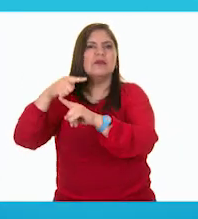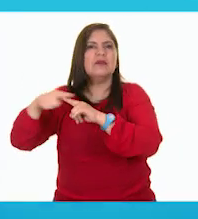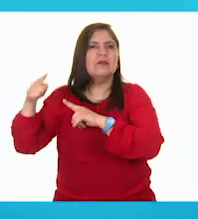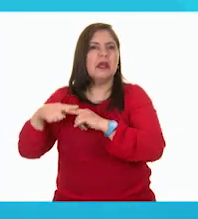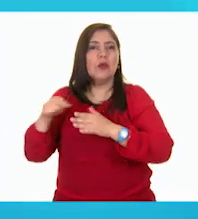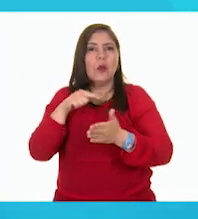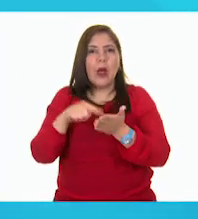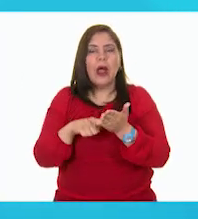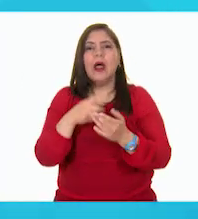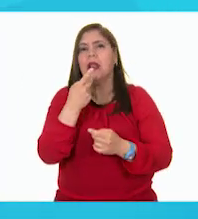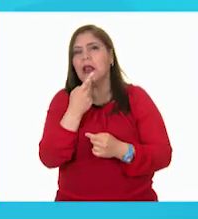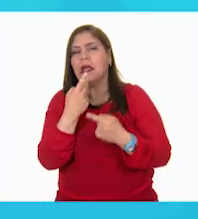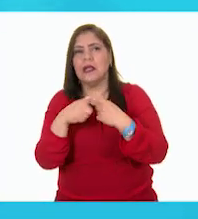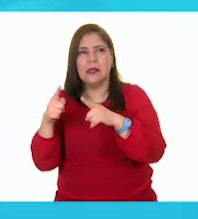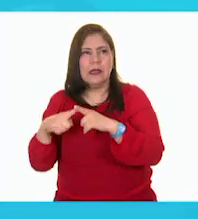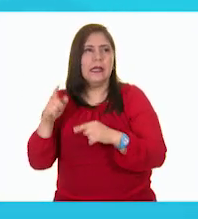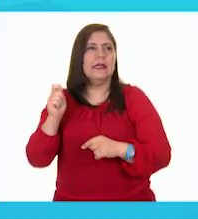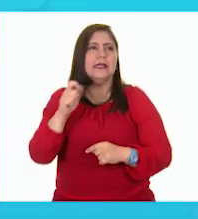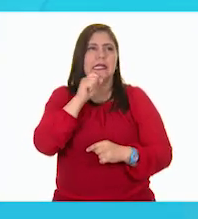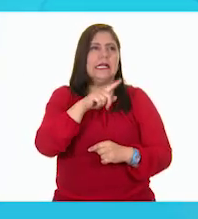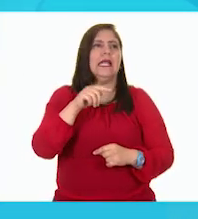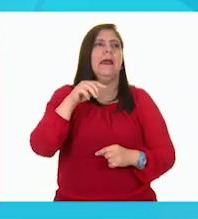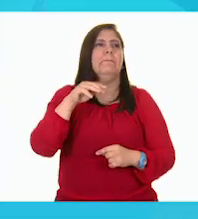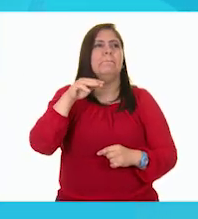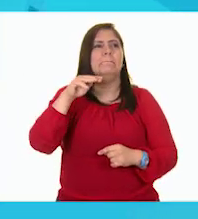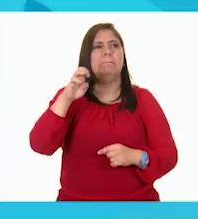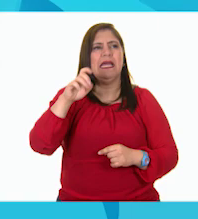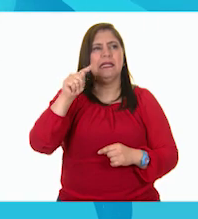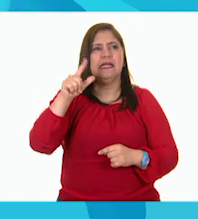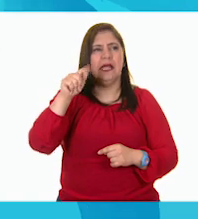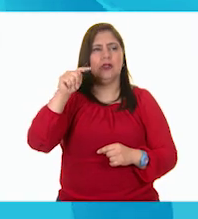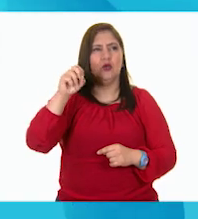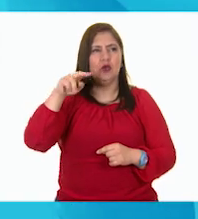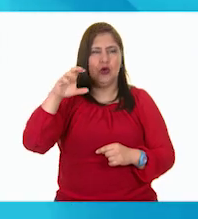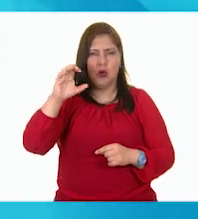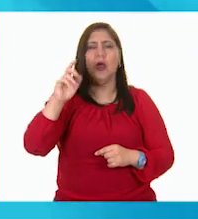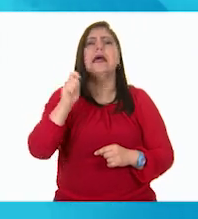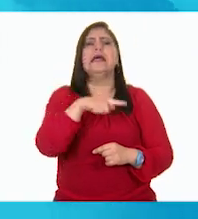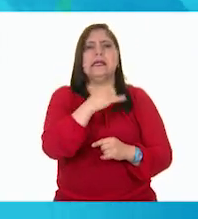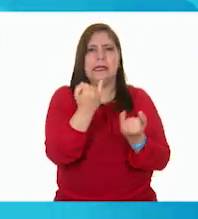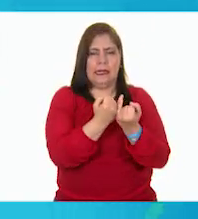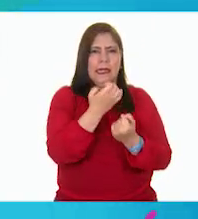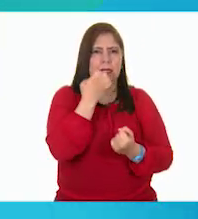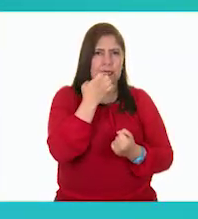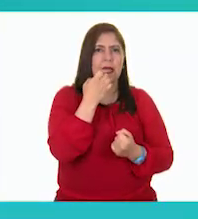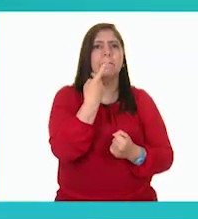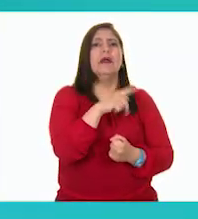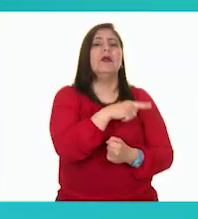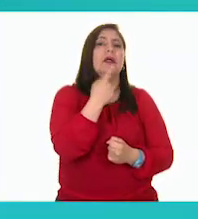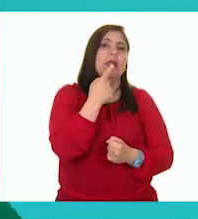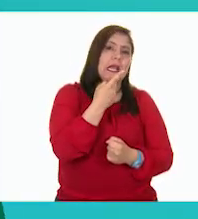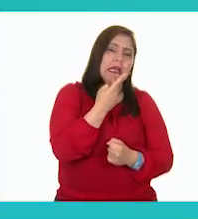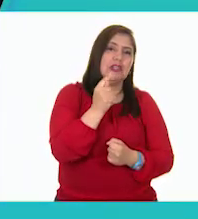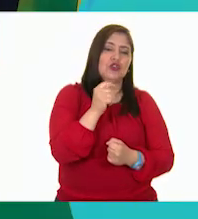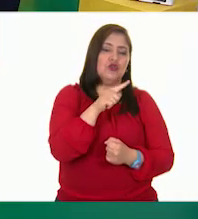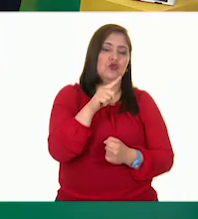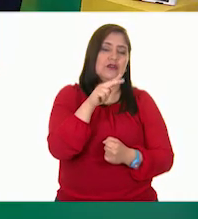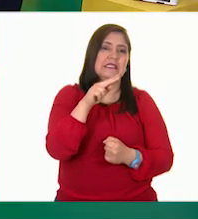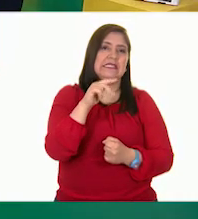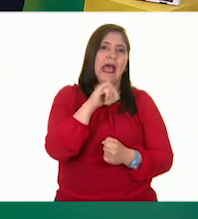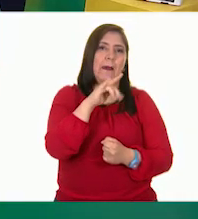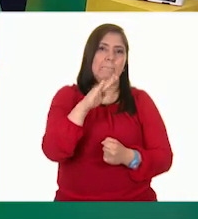diferente a él. En Metlatónoc también va a la escuela, pero allí todos hablan Tunsavi, como él. Excelente, Ahí está.